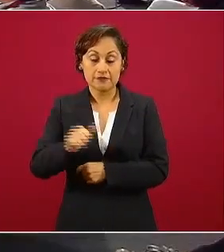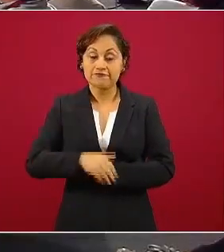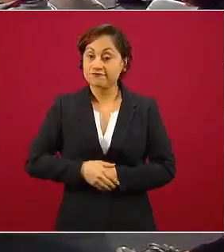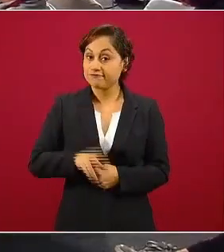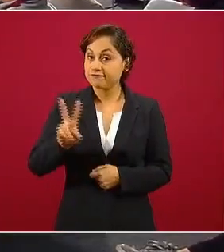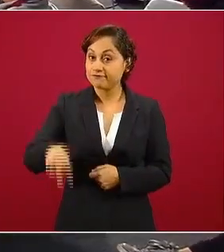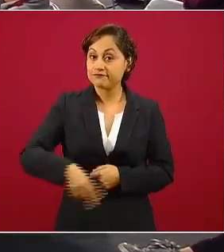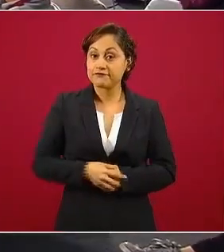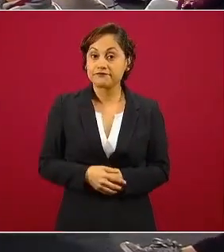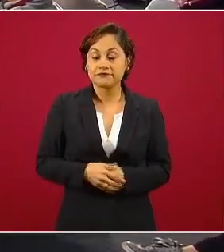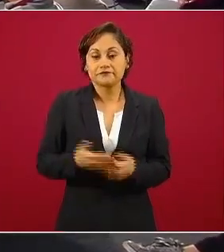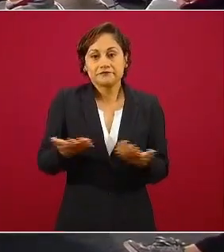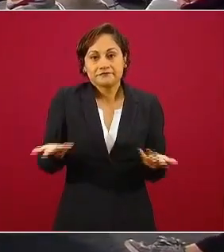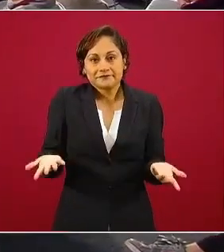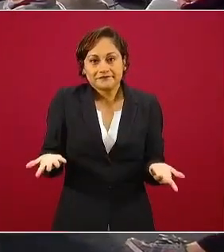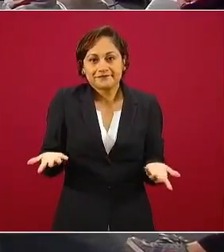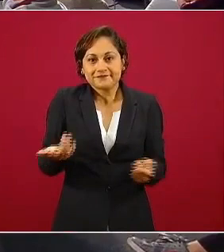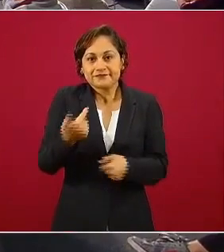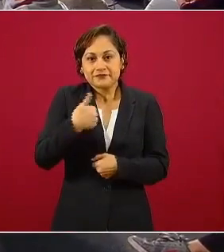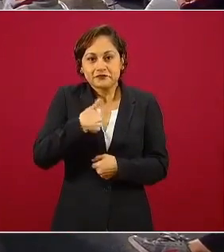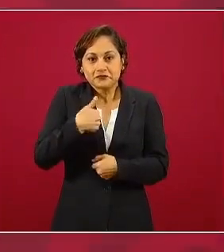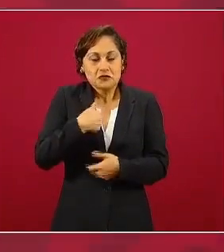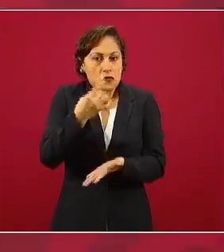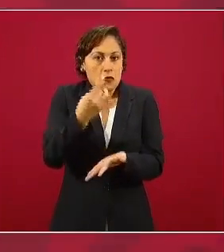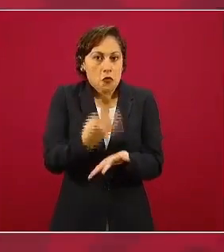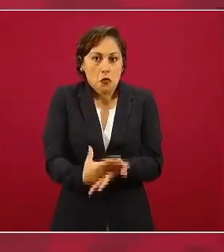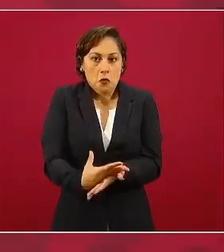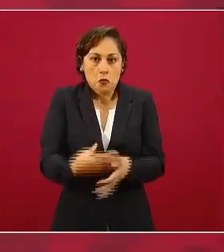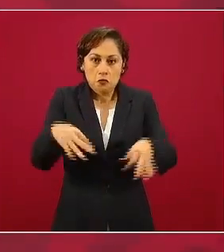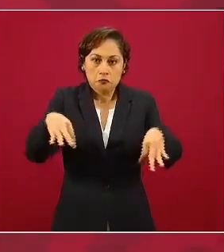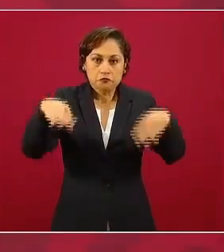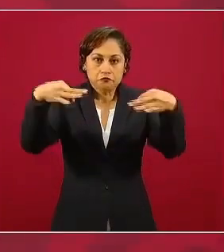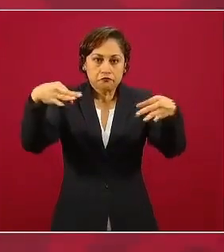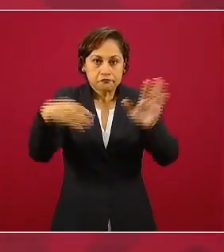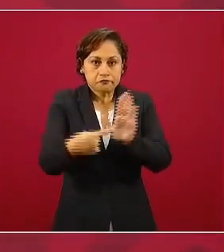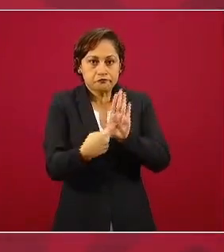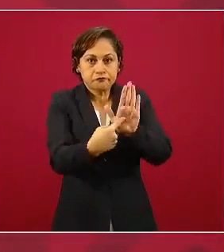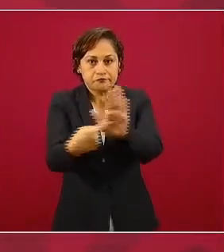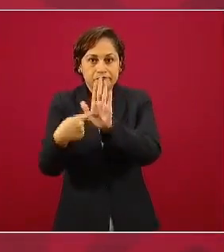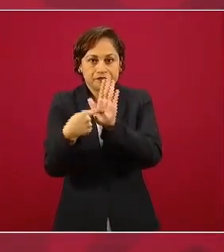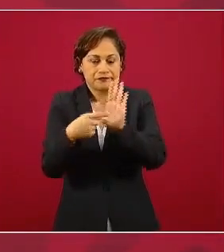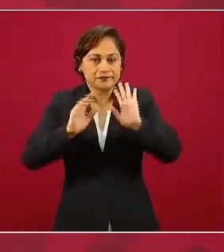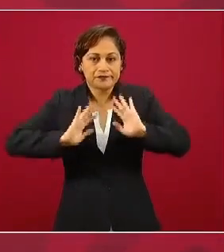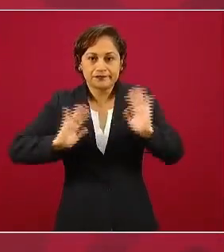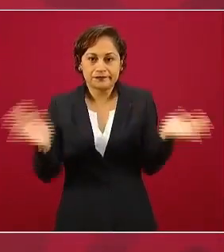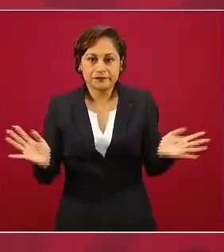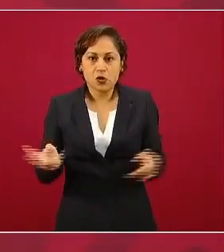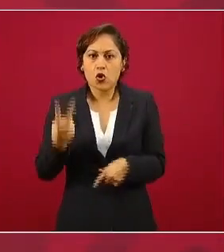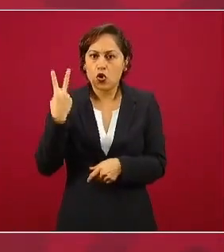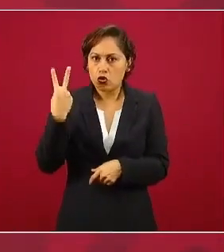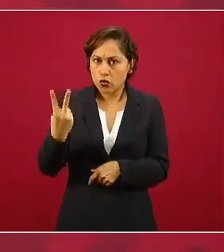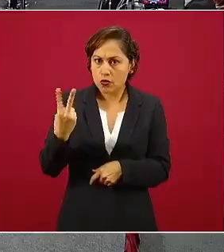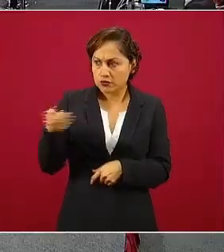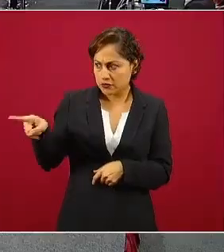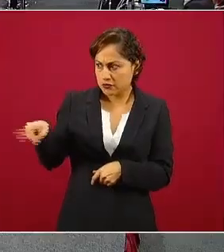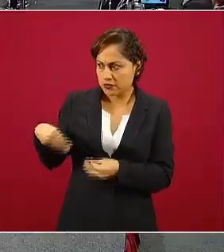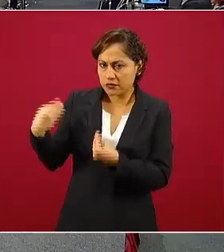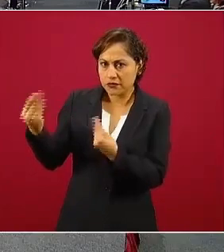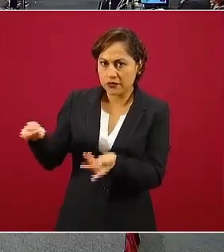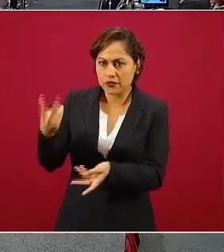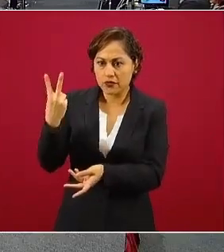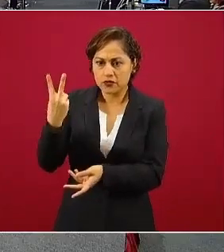Pues yo lo que hice fue dar a conocer el documento que me entregaron. Son dos, sí entregaron los dos, ¿no?